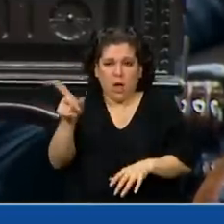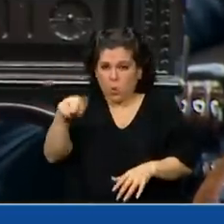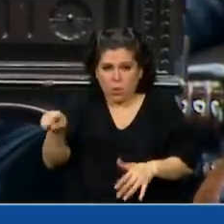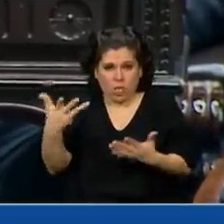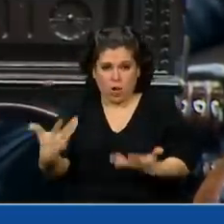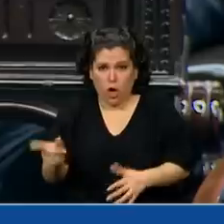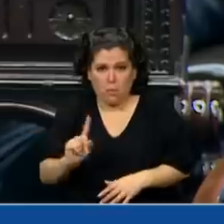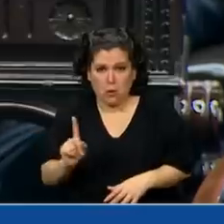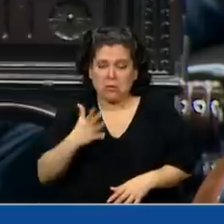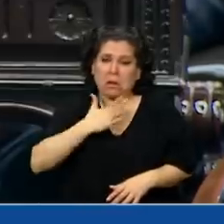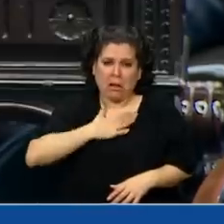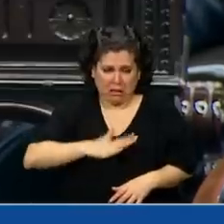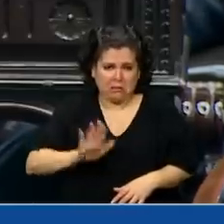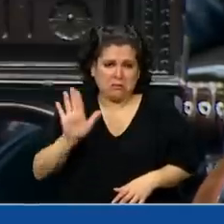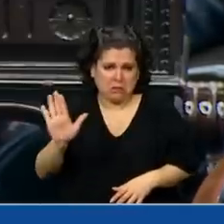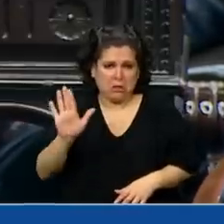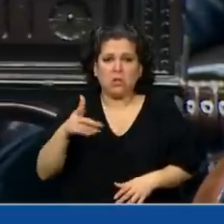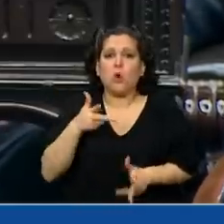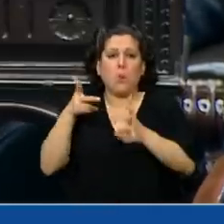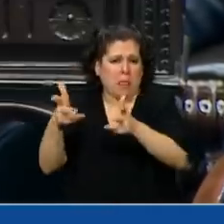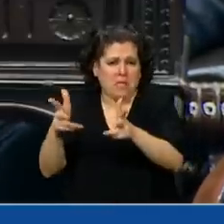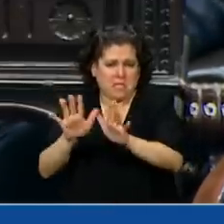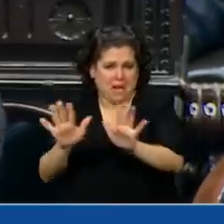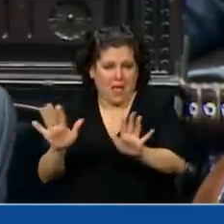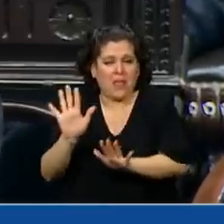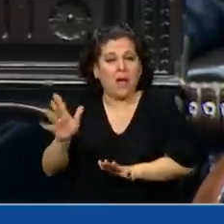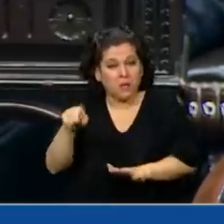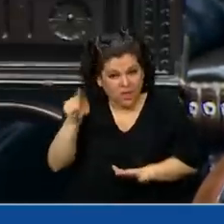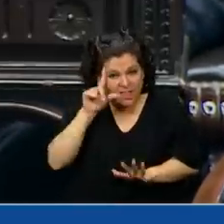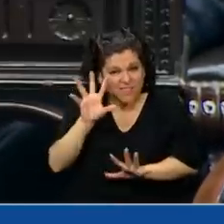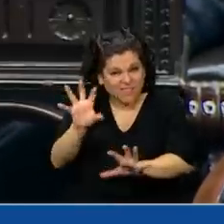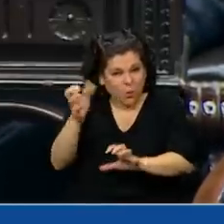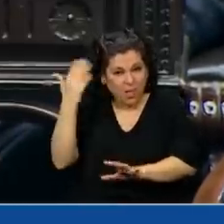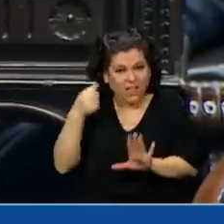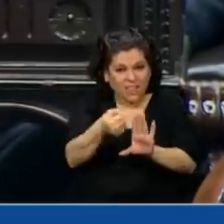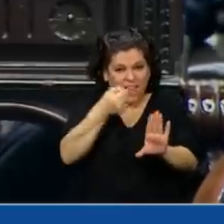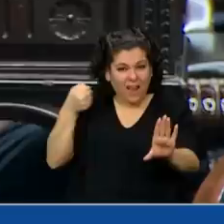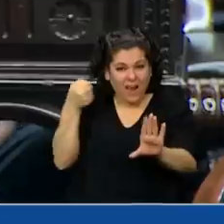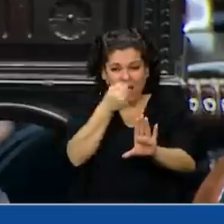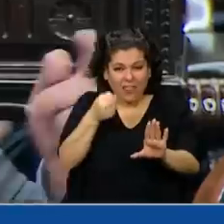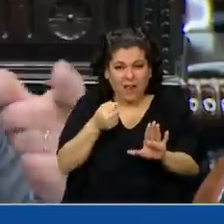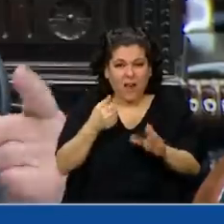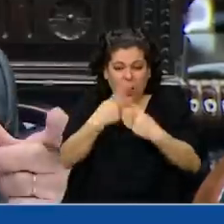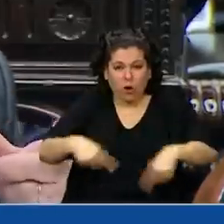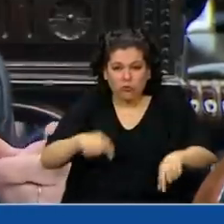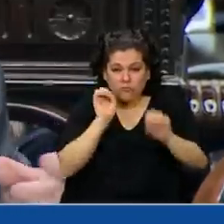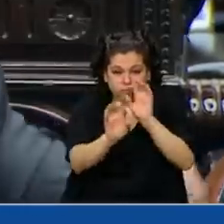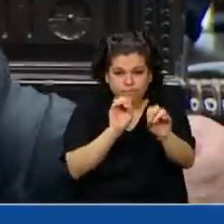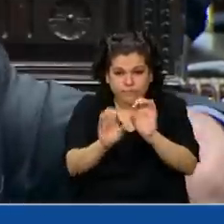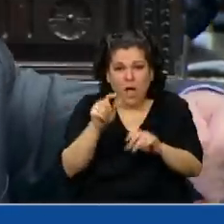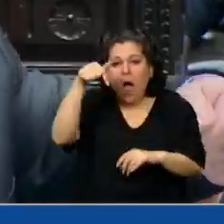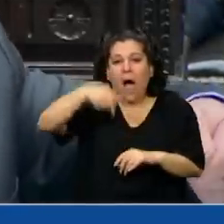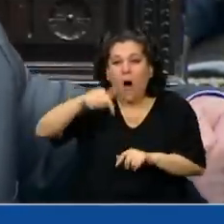tranquilos. No le voy a decir nada malo. ¿Se acuerdan cuando las heladeras estaban llenas? Ahora saben que tienen que